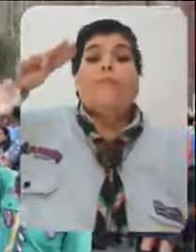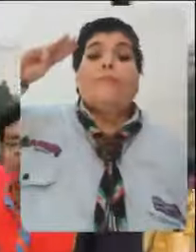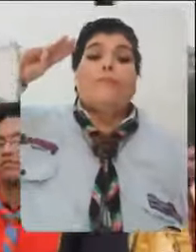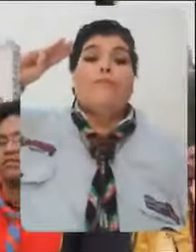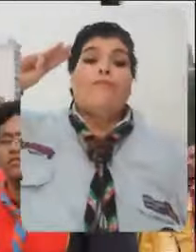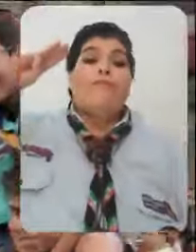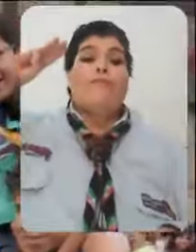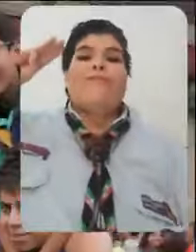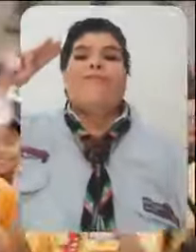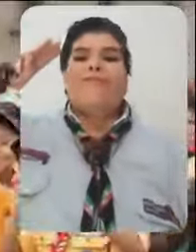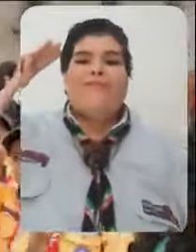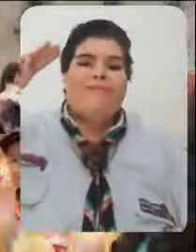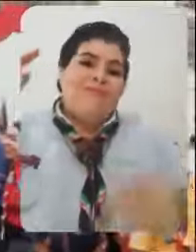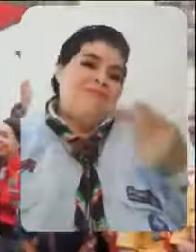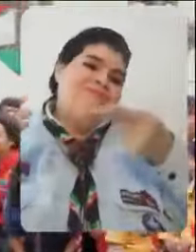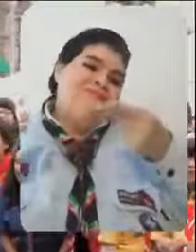de México